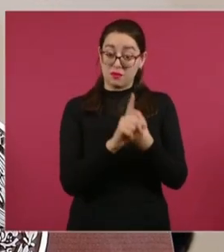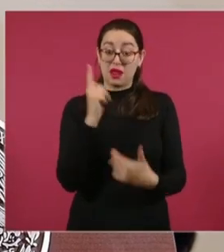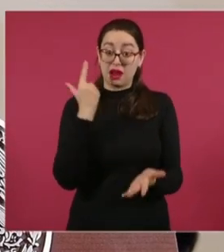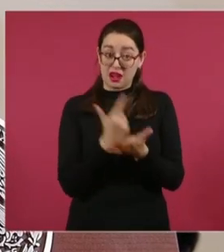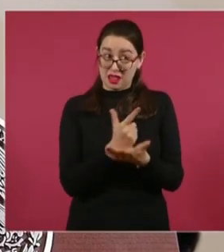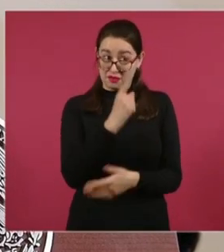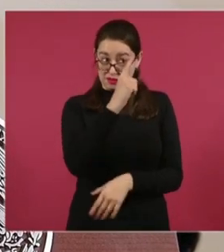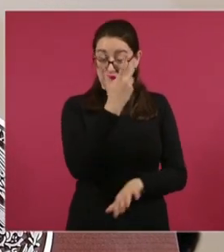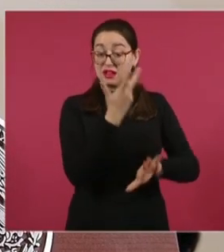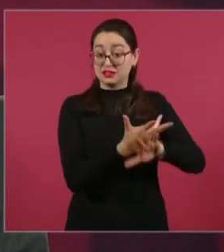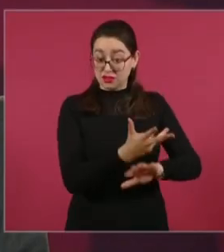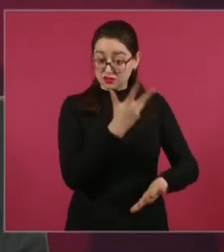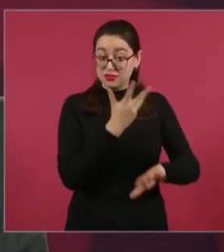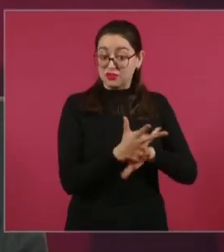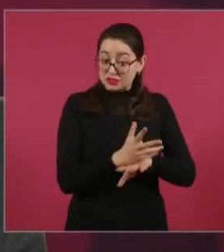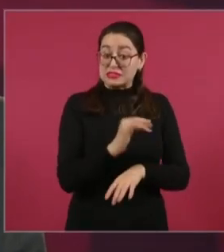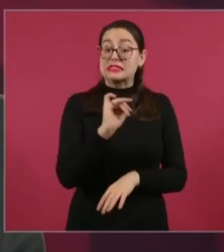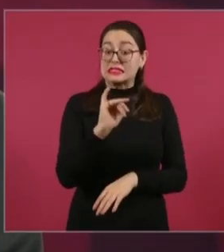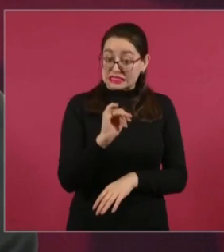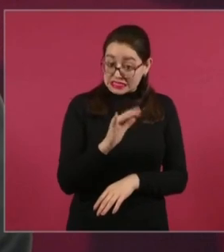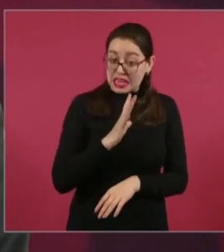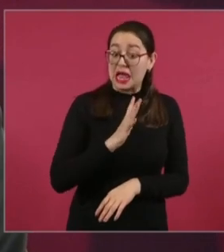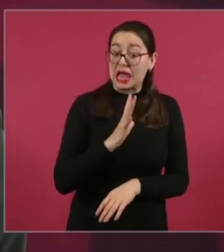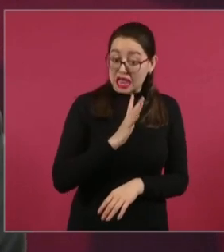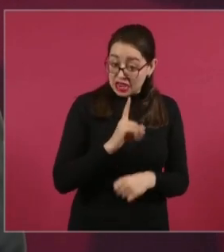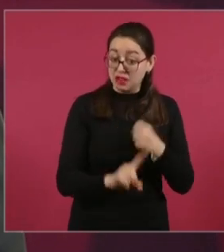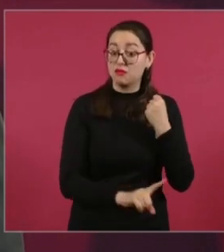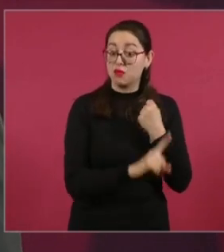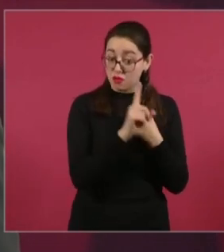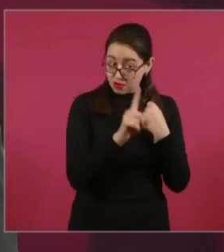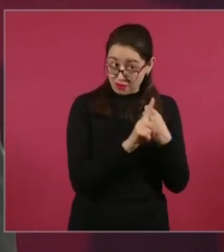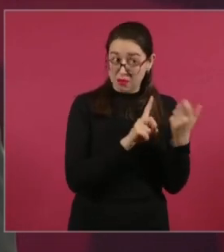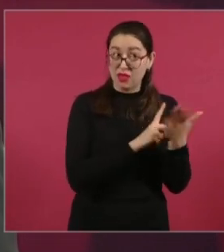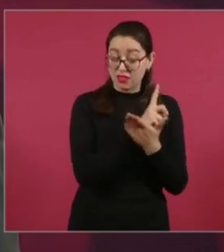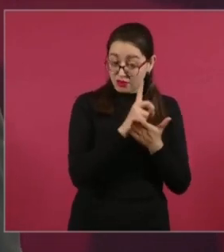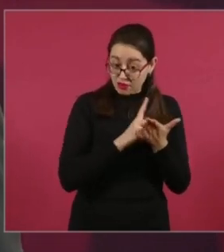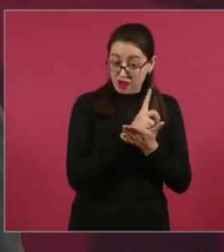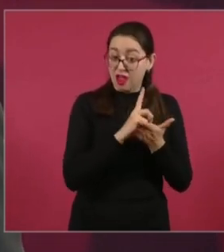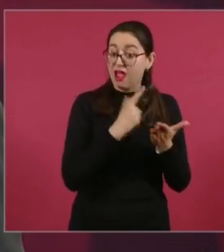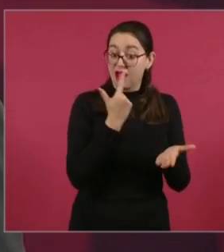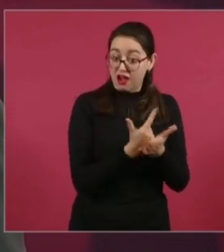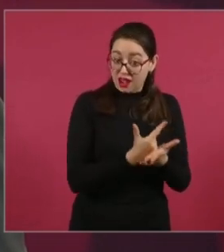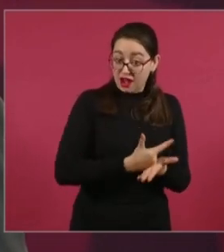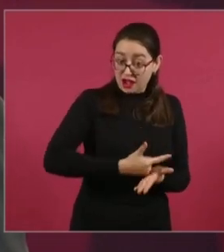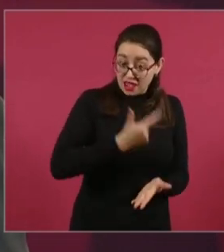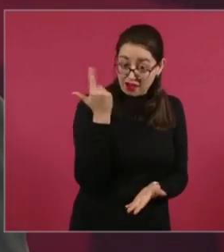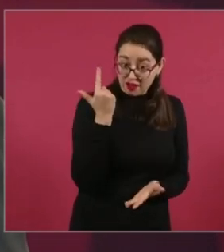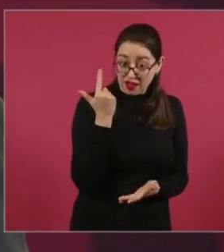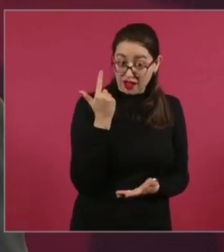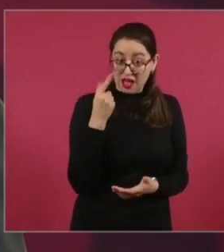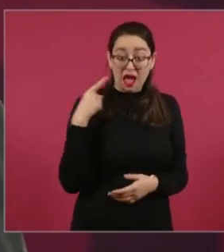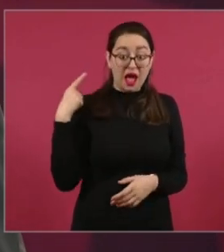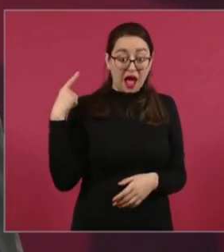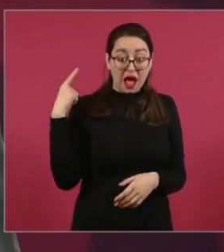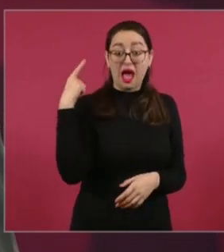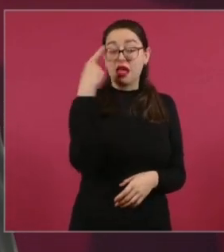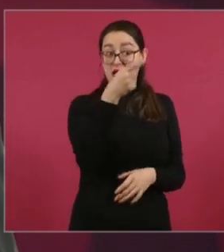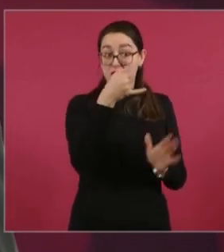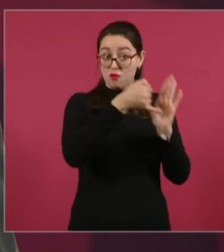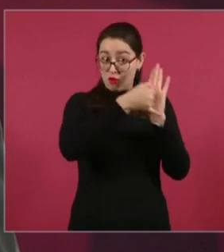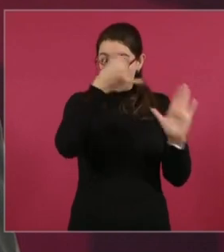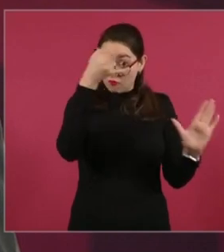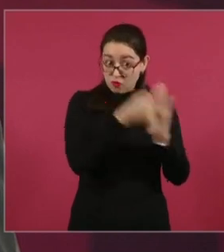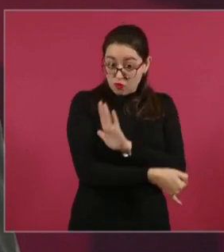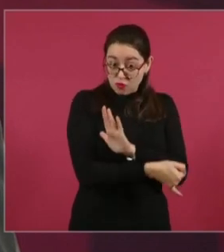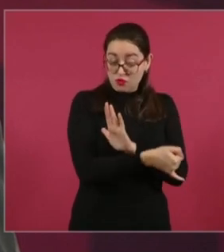porque no quieren llevar a cabo una reforma de fondo,